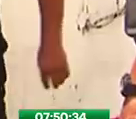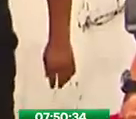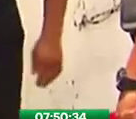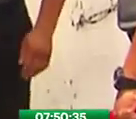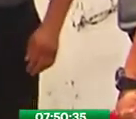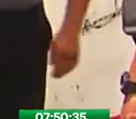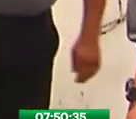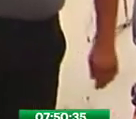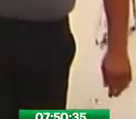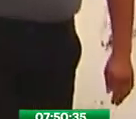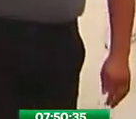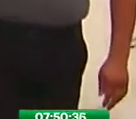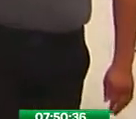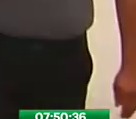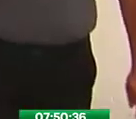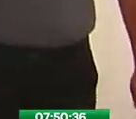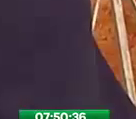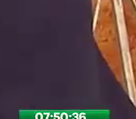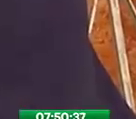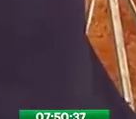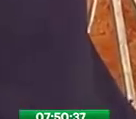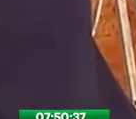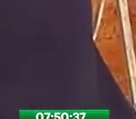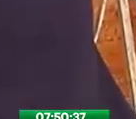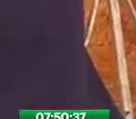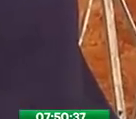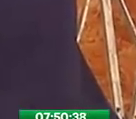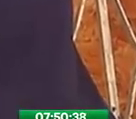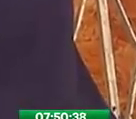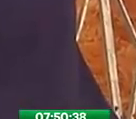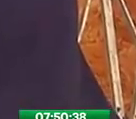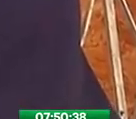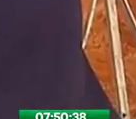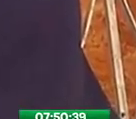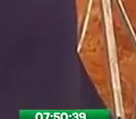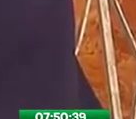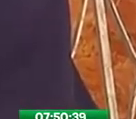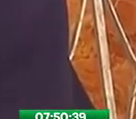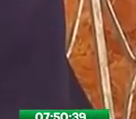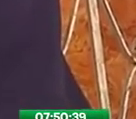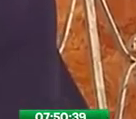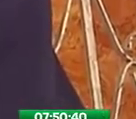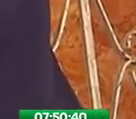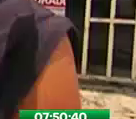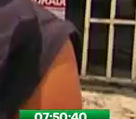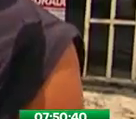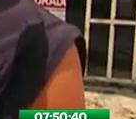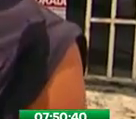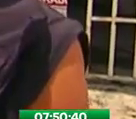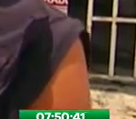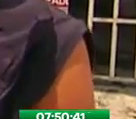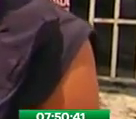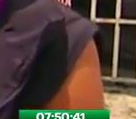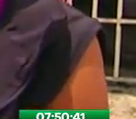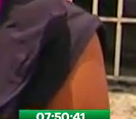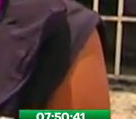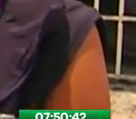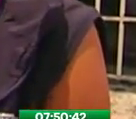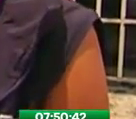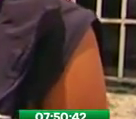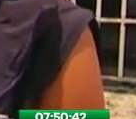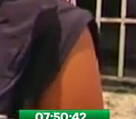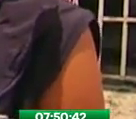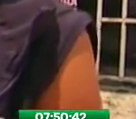tuvieron acceso, tampoco los bomberos. Sin embargo, lograron sacar algunas tomas. Hemos visto tachos que